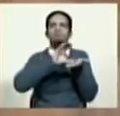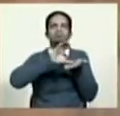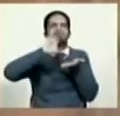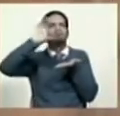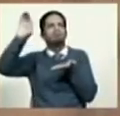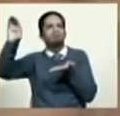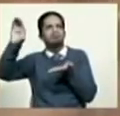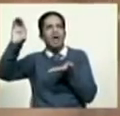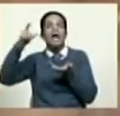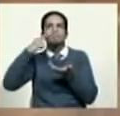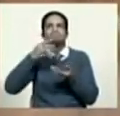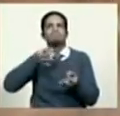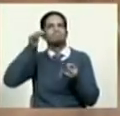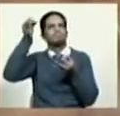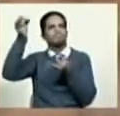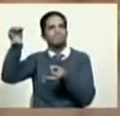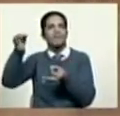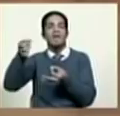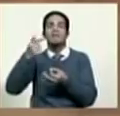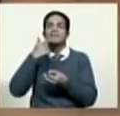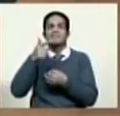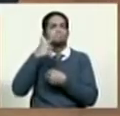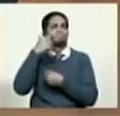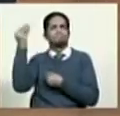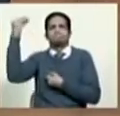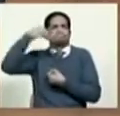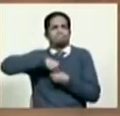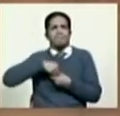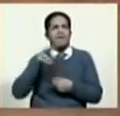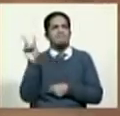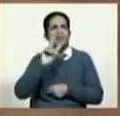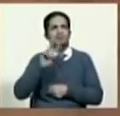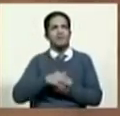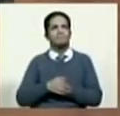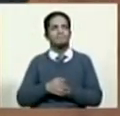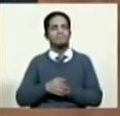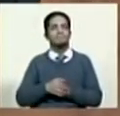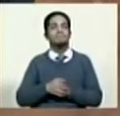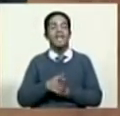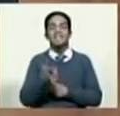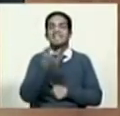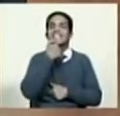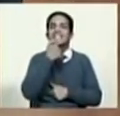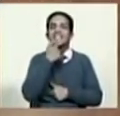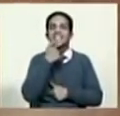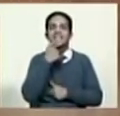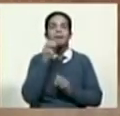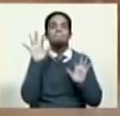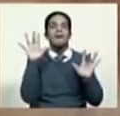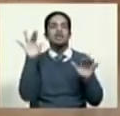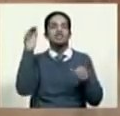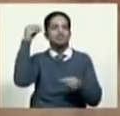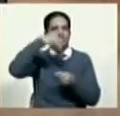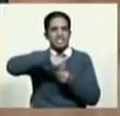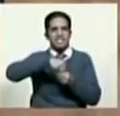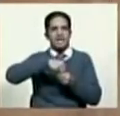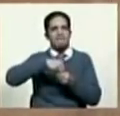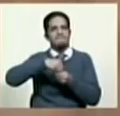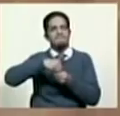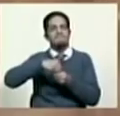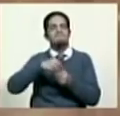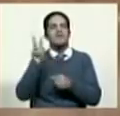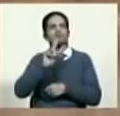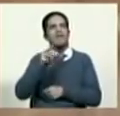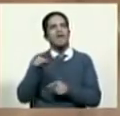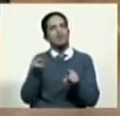gobierno de Donald Trump y que saque sus manos de Venezuela, porque esa es la misiva, en inglés half of Venezuela, mano fuera de Venezuela, tal cual como se hizo en